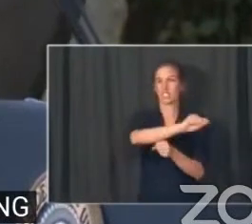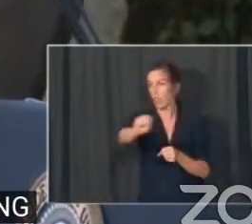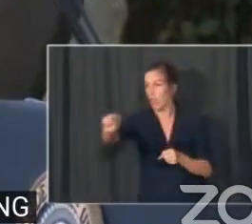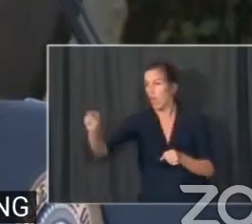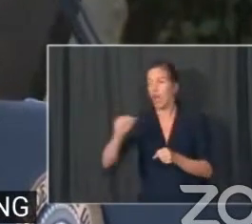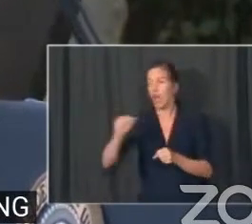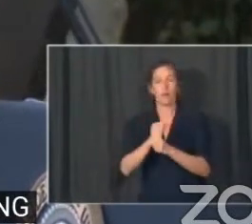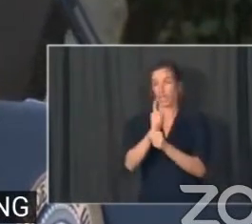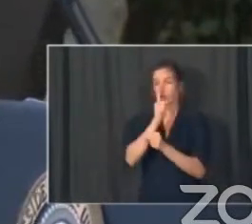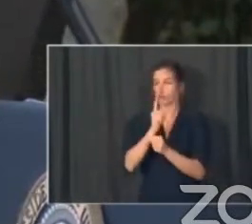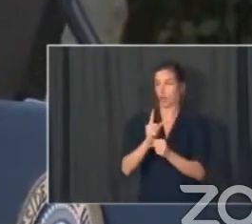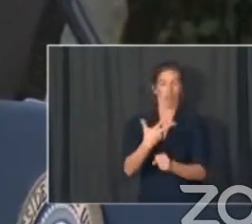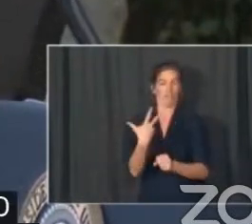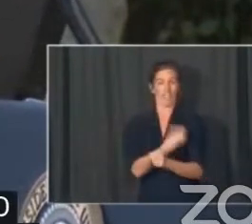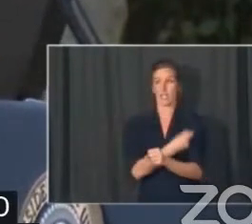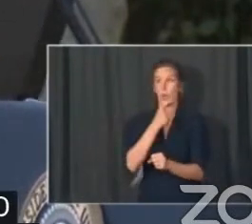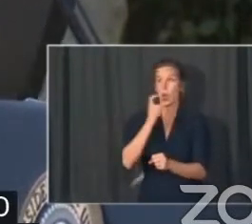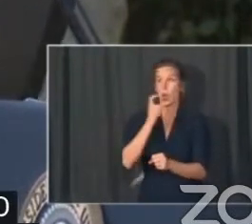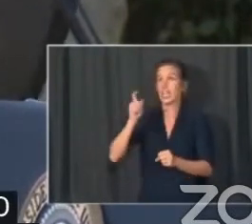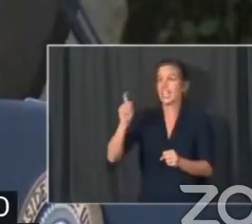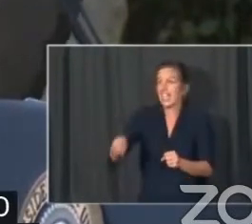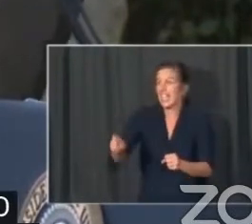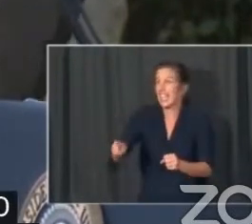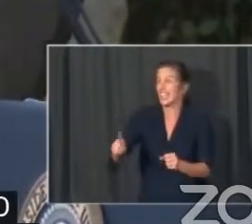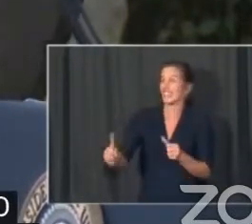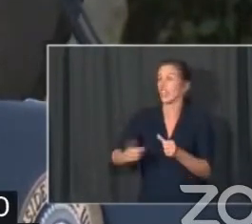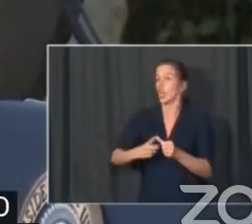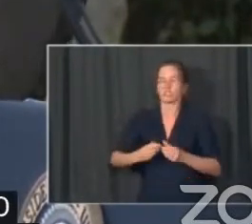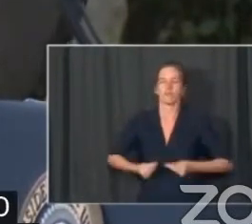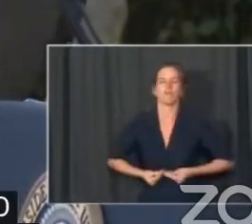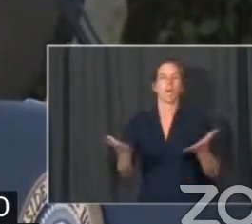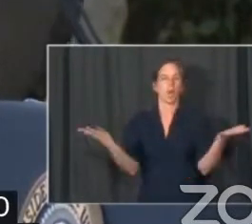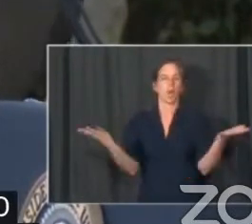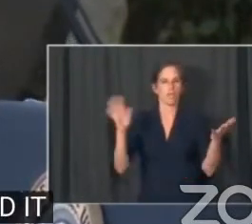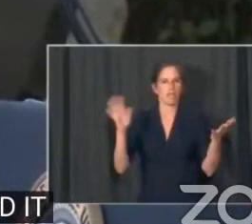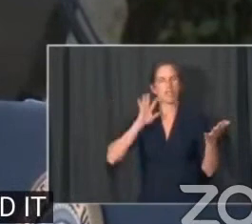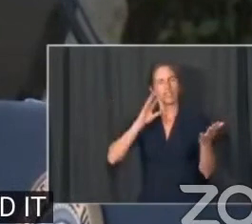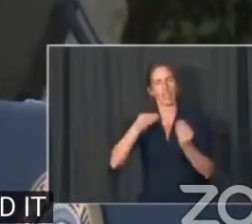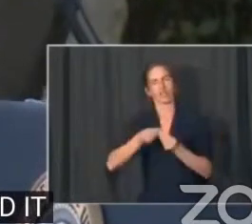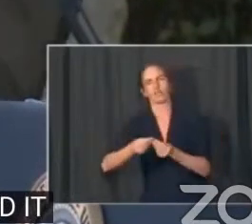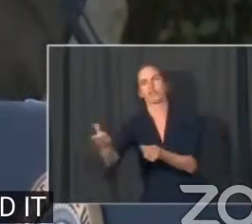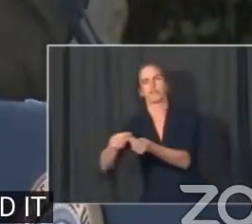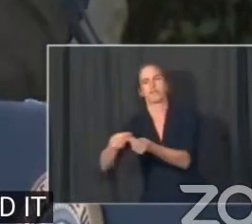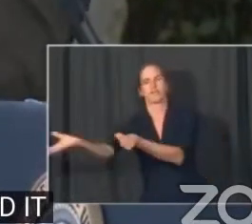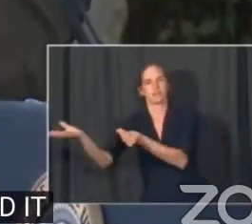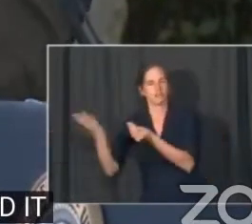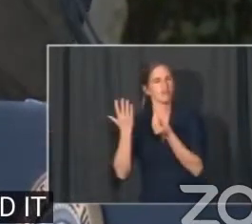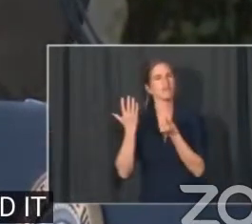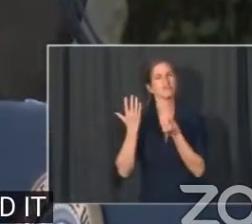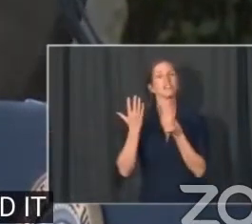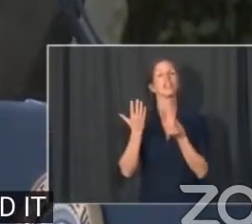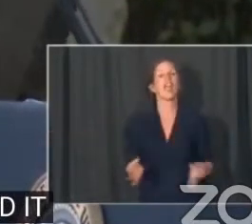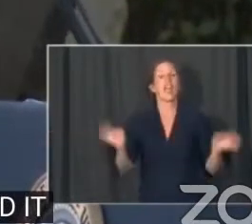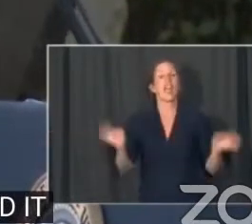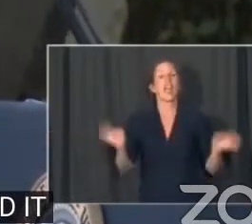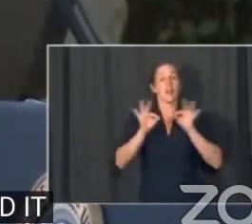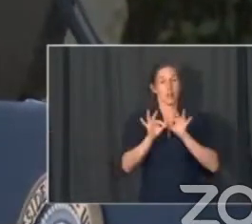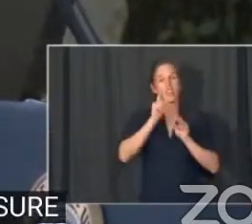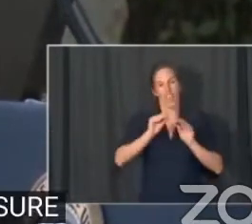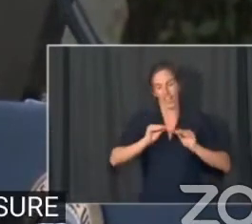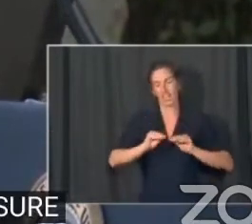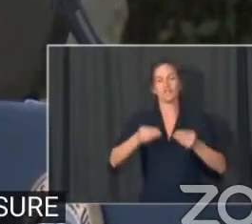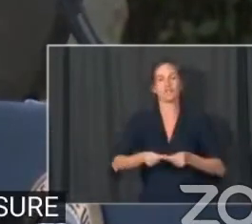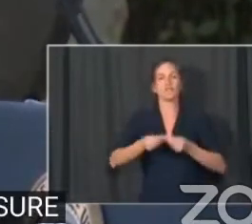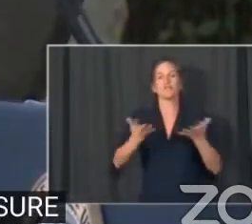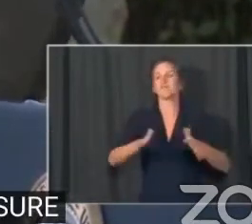trabajando who need it muy first. cerca And then we have a las plans to jurisdicciones de los ensure that estados it para poder spreads asegurarles la entrega de la exponentially vacuna across our rápida country para